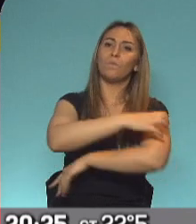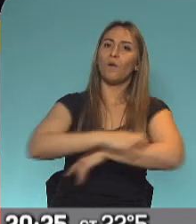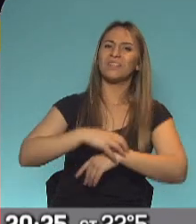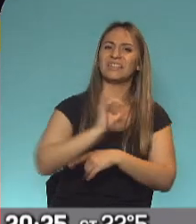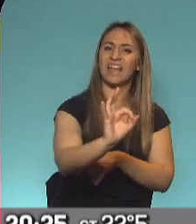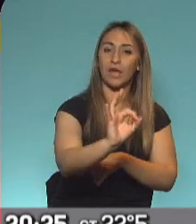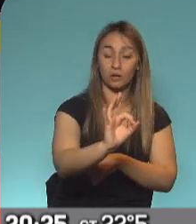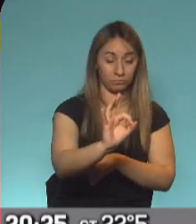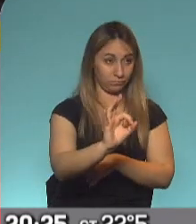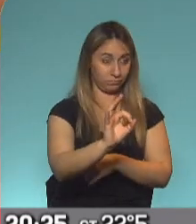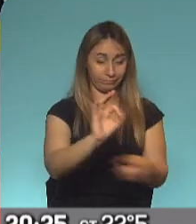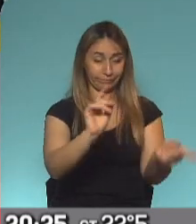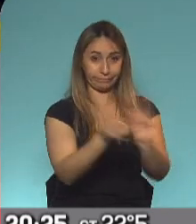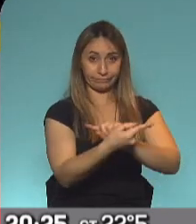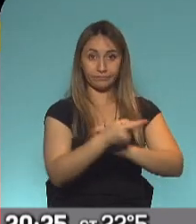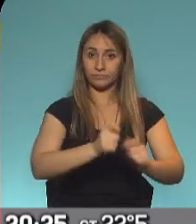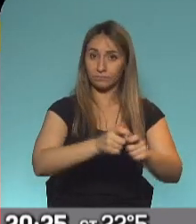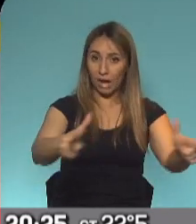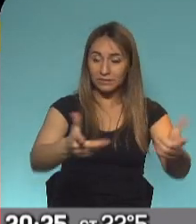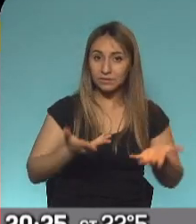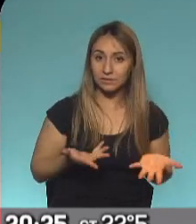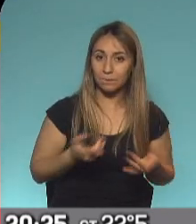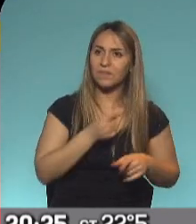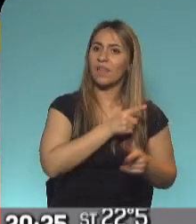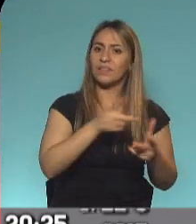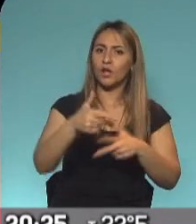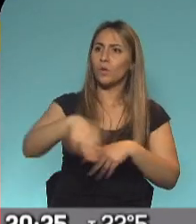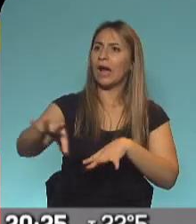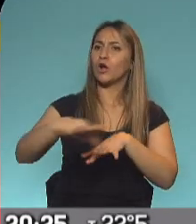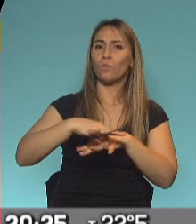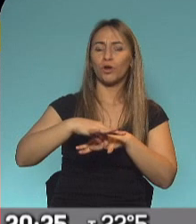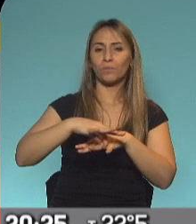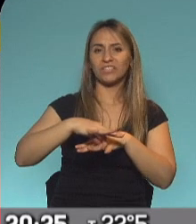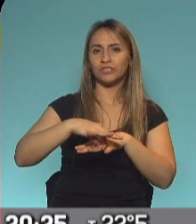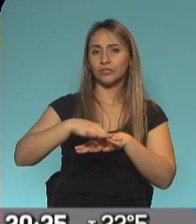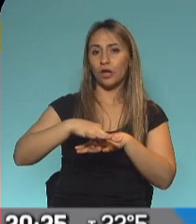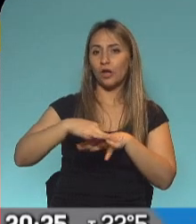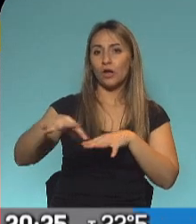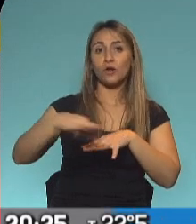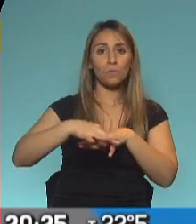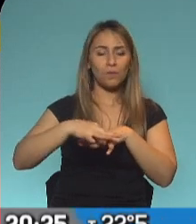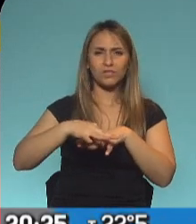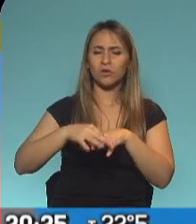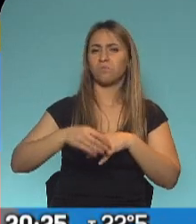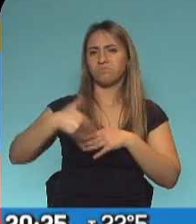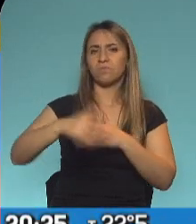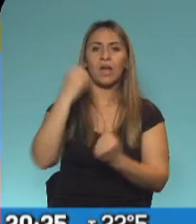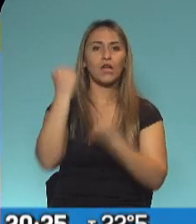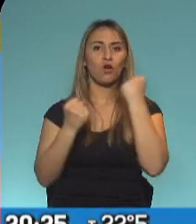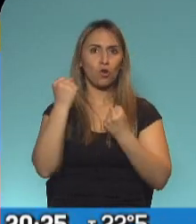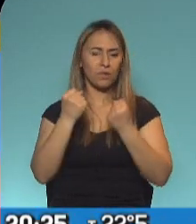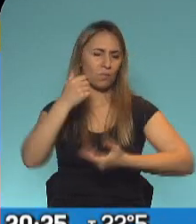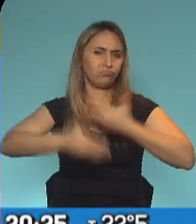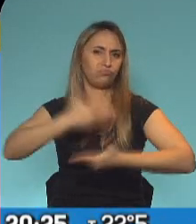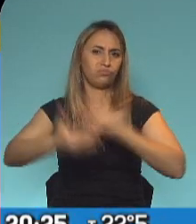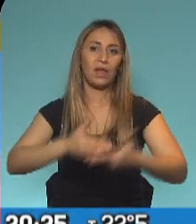fue aumentar la pobreza. Es alguien que dijo y se comprometió con que iba a generar una economía productiva y un